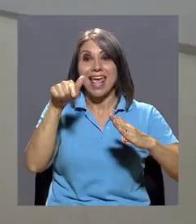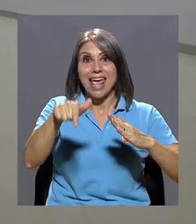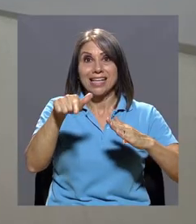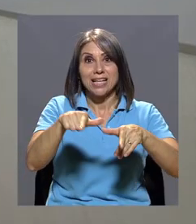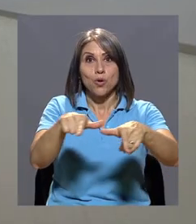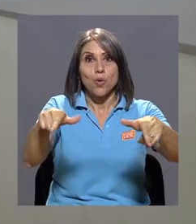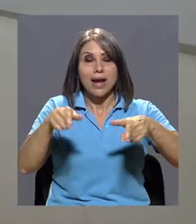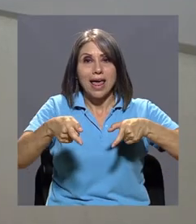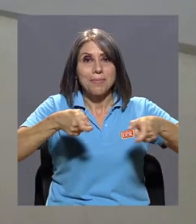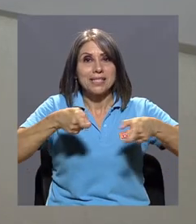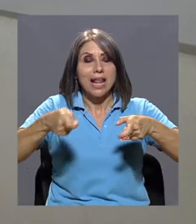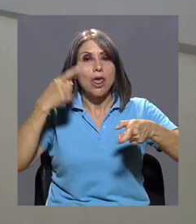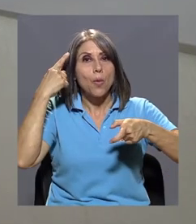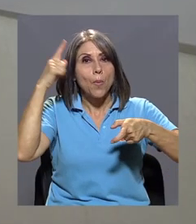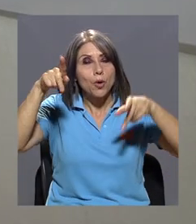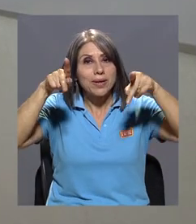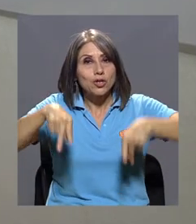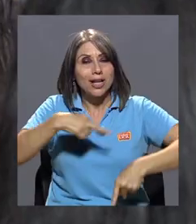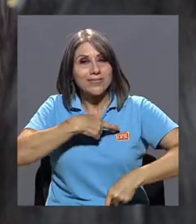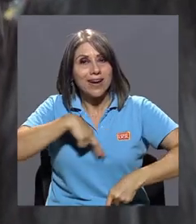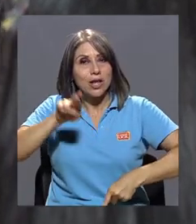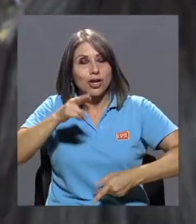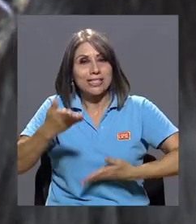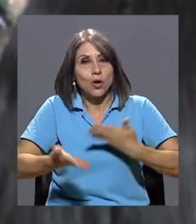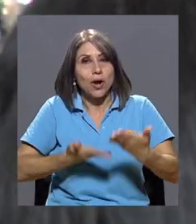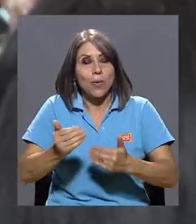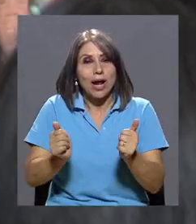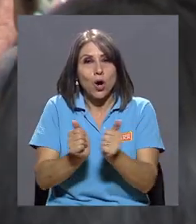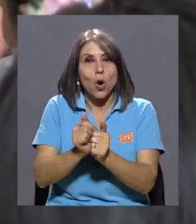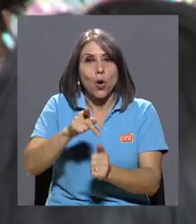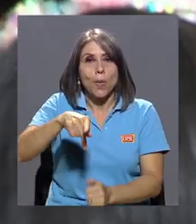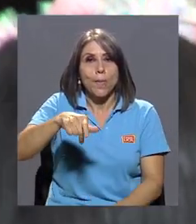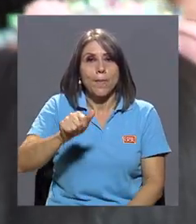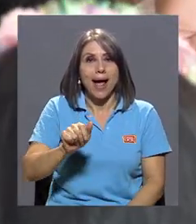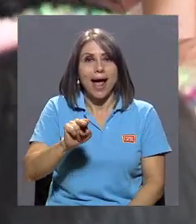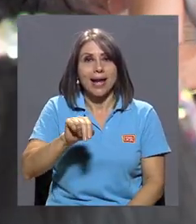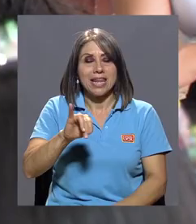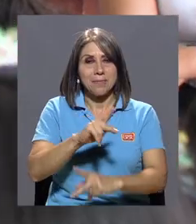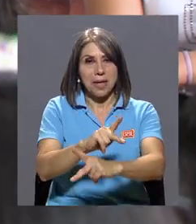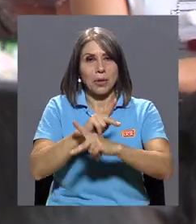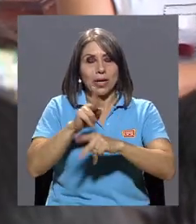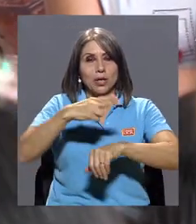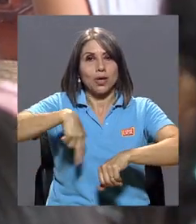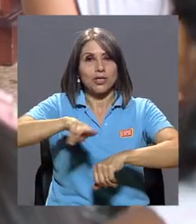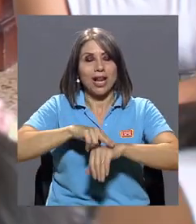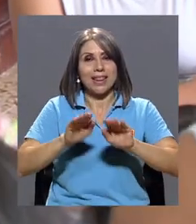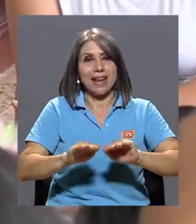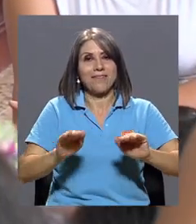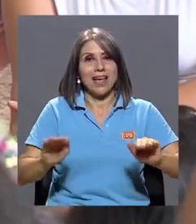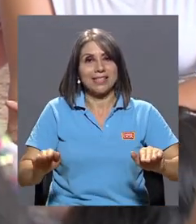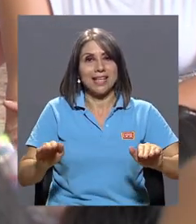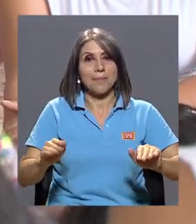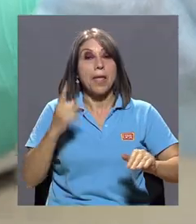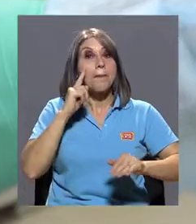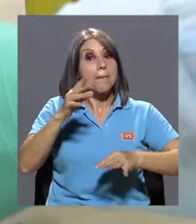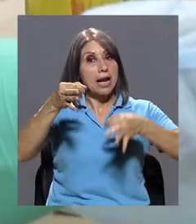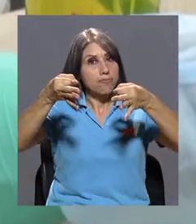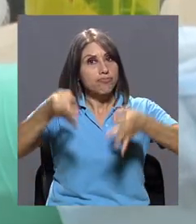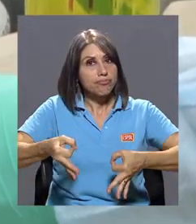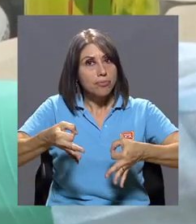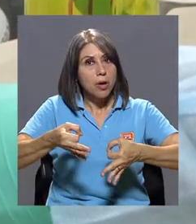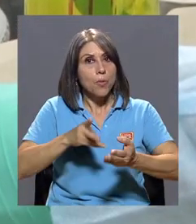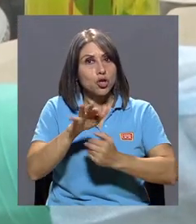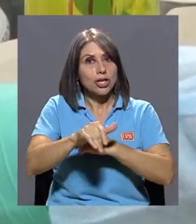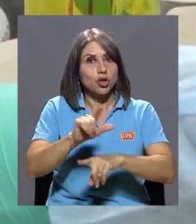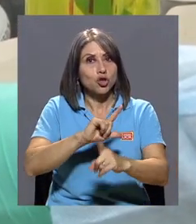obra administrada por religiosas que colaboran con el Patronato Nacional de la Infancia. Para concretar este proyecto social,